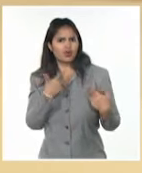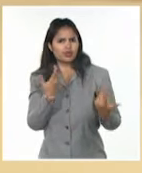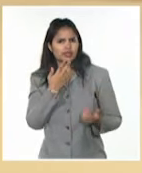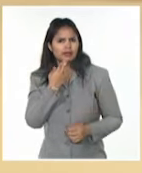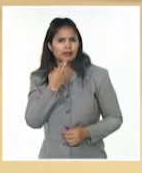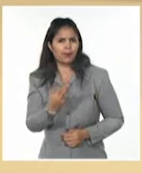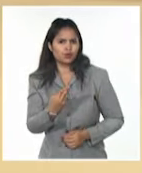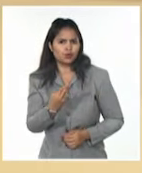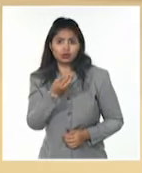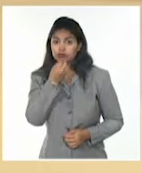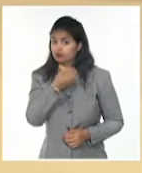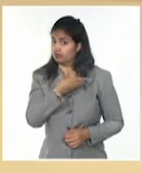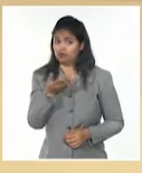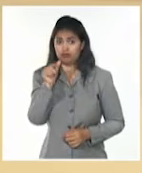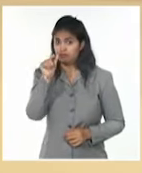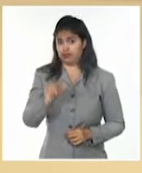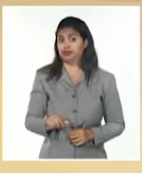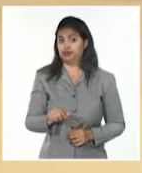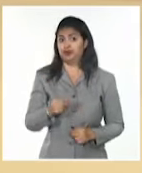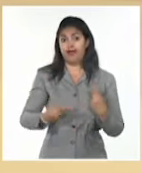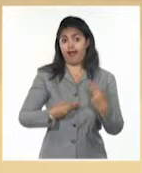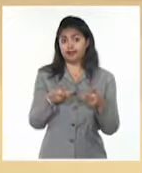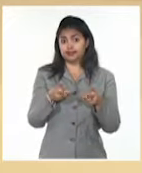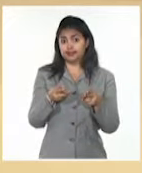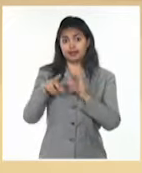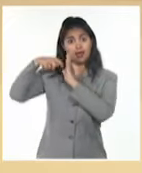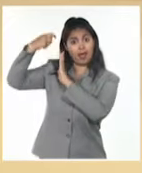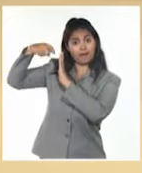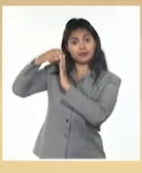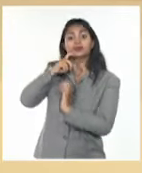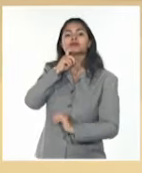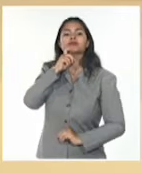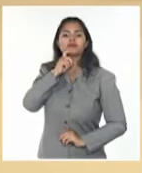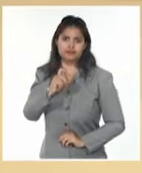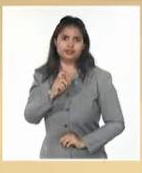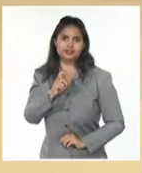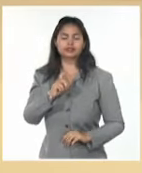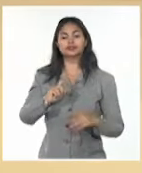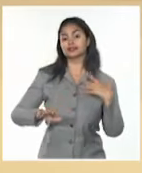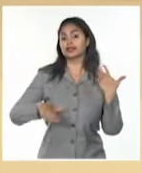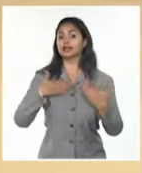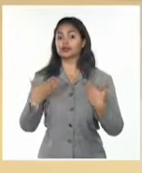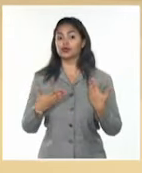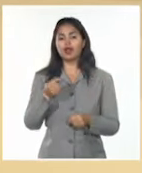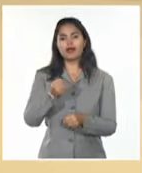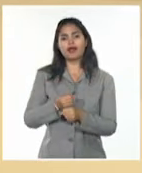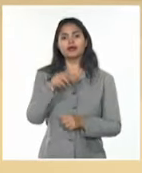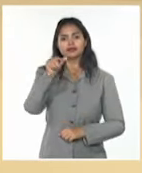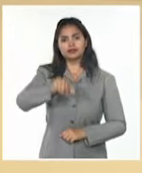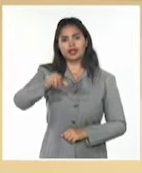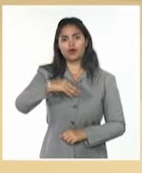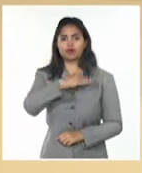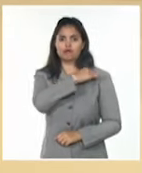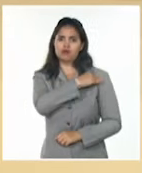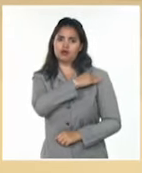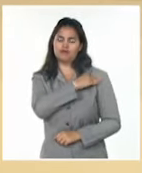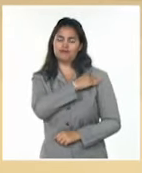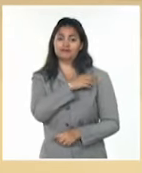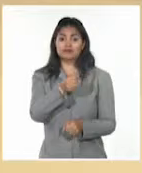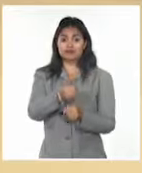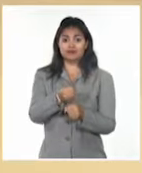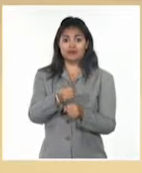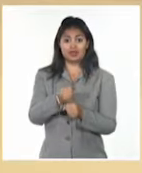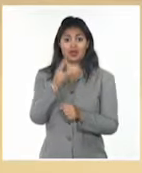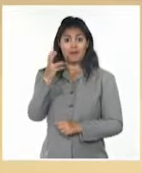cualquier persona se trataba de estimular justamente a estos hombres que en 20 años habí han